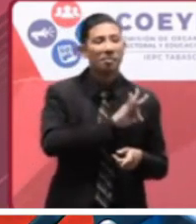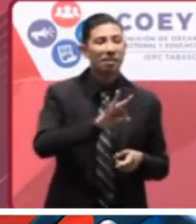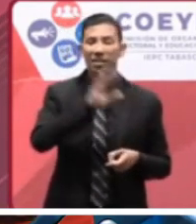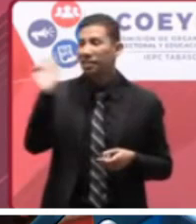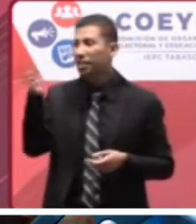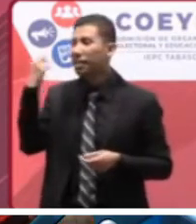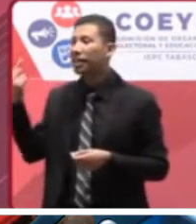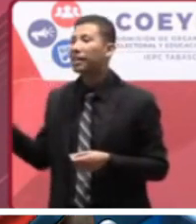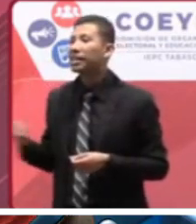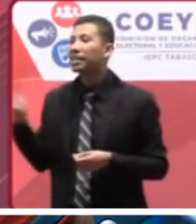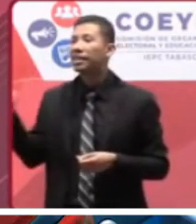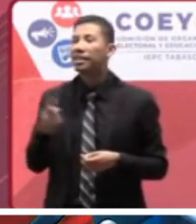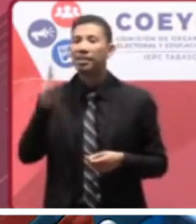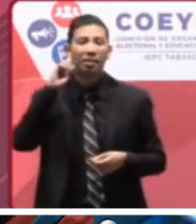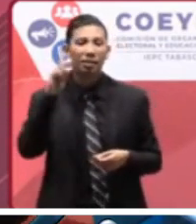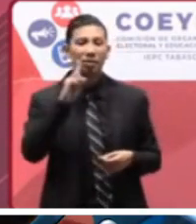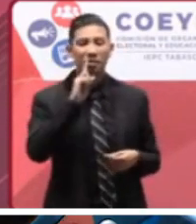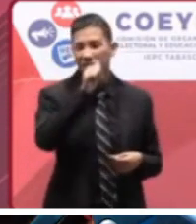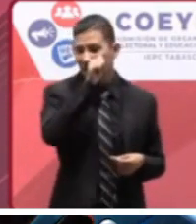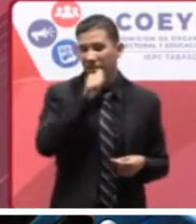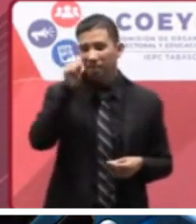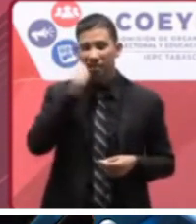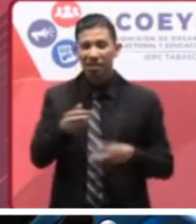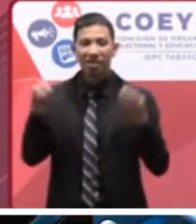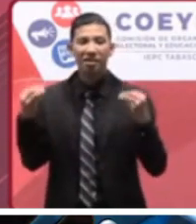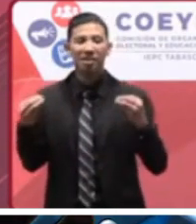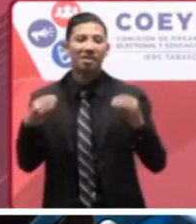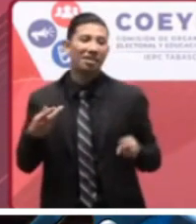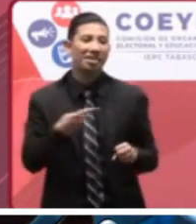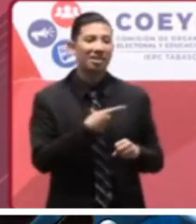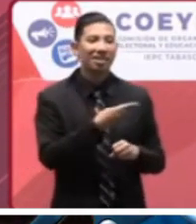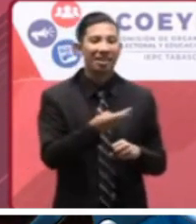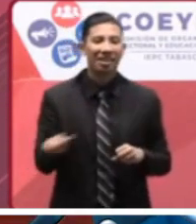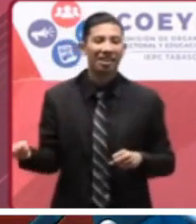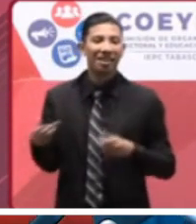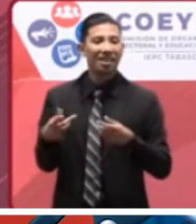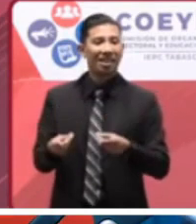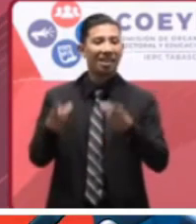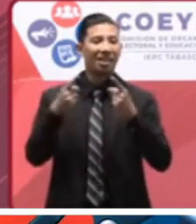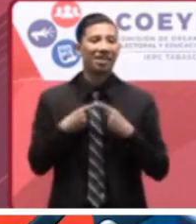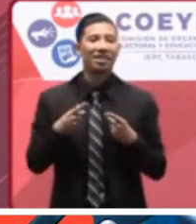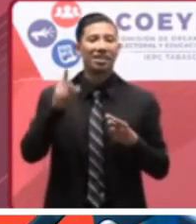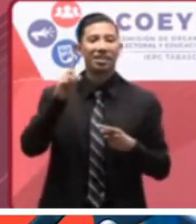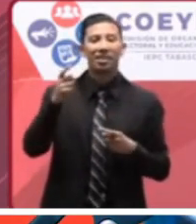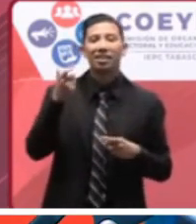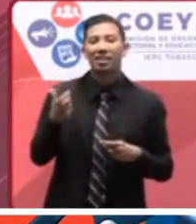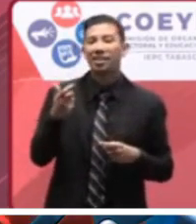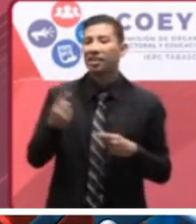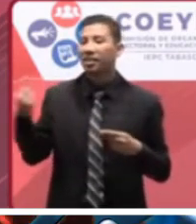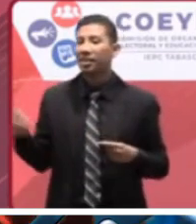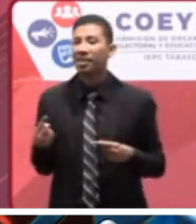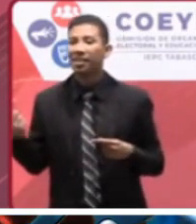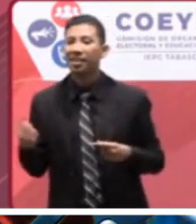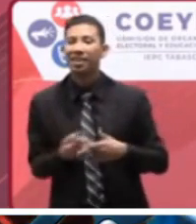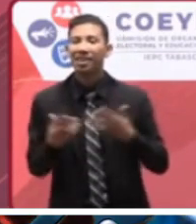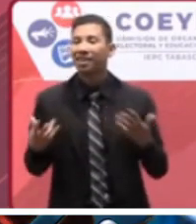seamos sordos y ciegos ante tanta pobreza y estemos recibiendo un salario